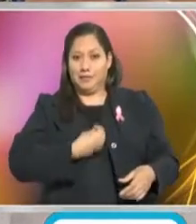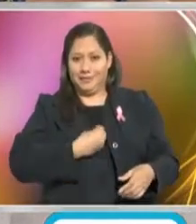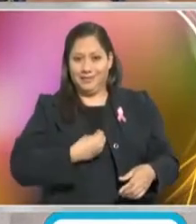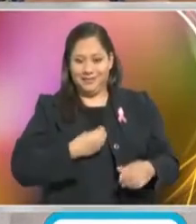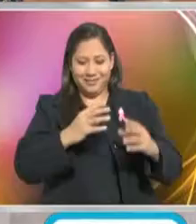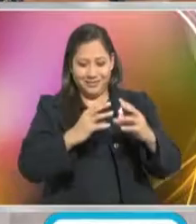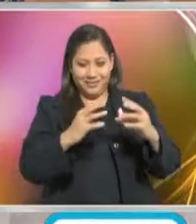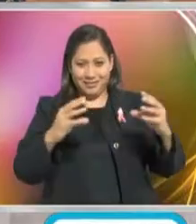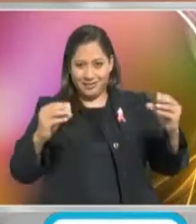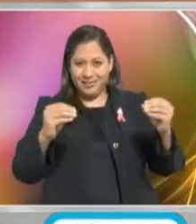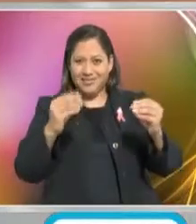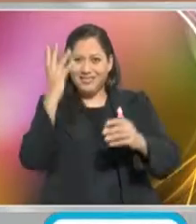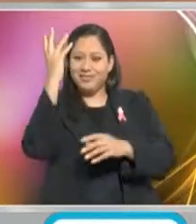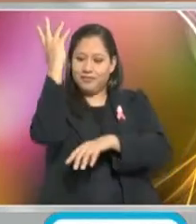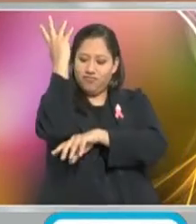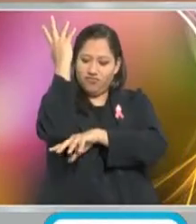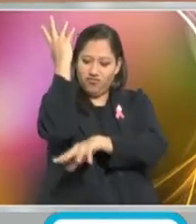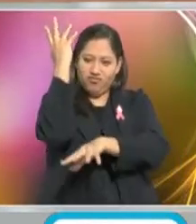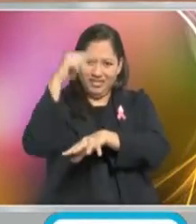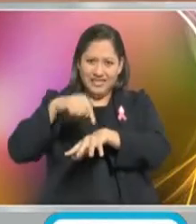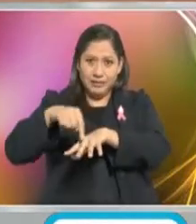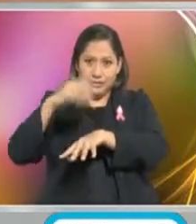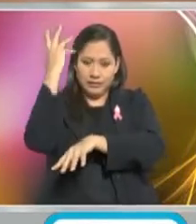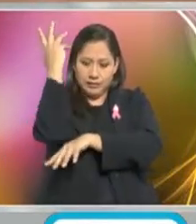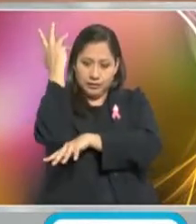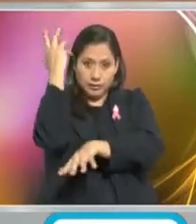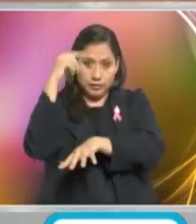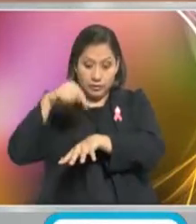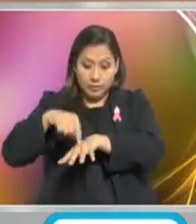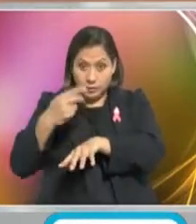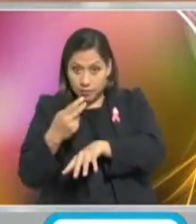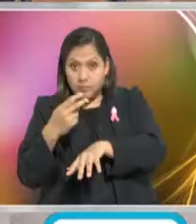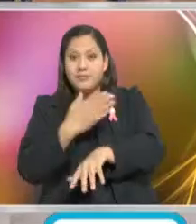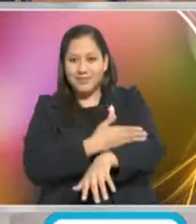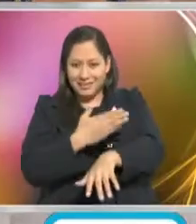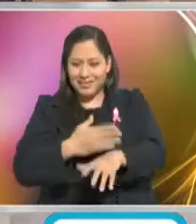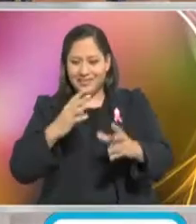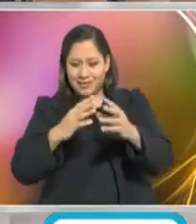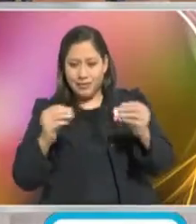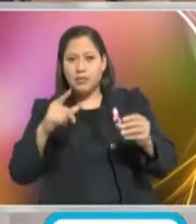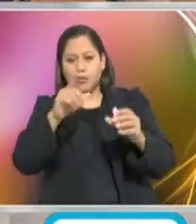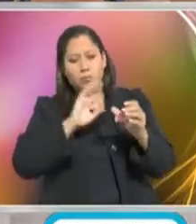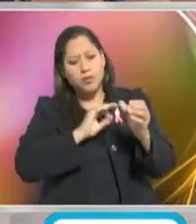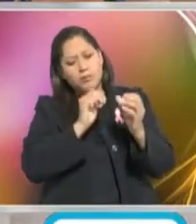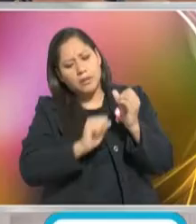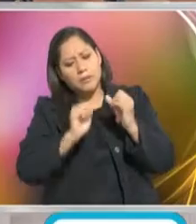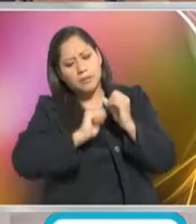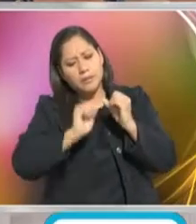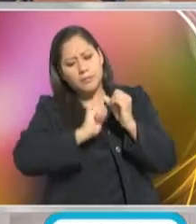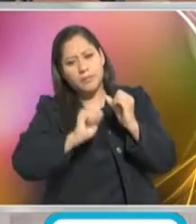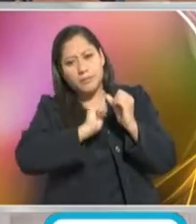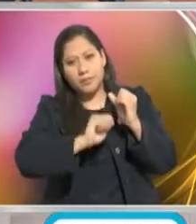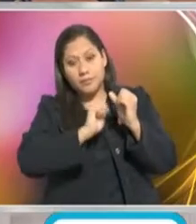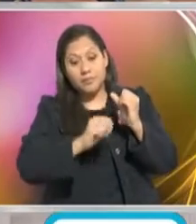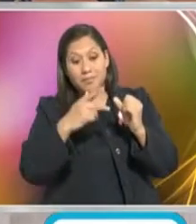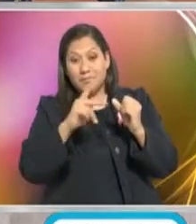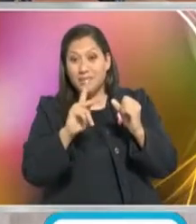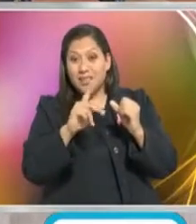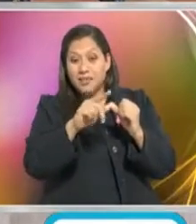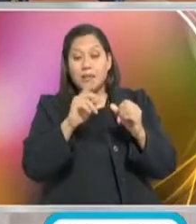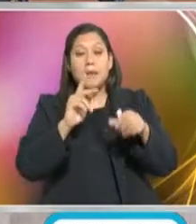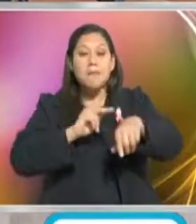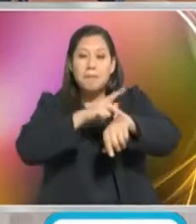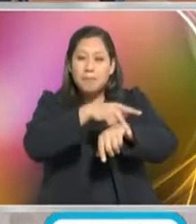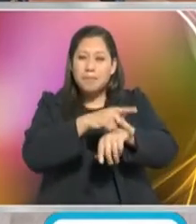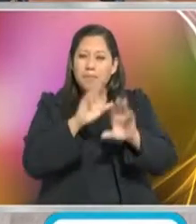viene como... Esta raíz, ¿no? Es como rara, ¿no? Es una Sí. raíz Sí. y entonces tú lo puedes rayar. Rayar. Pero la verdad es que como la cáscara está muy pegada, igual